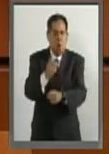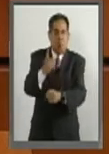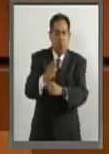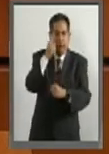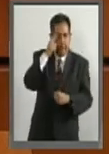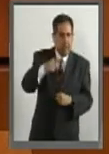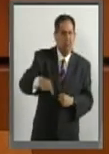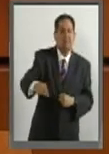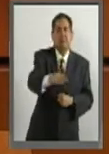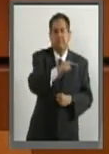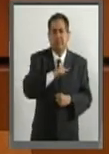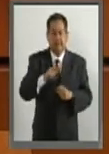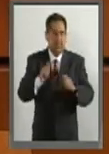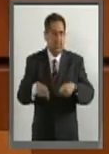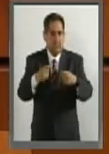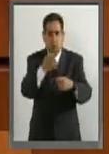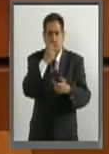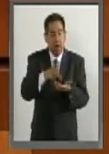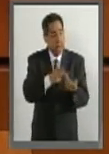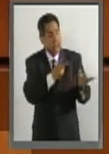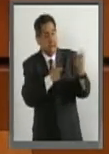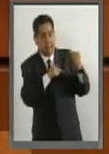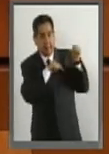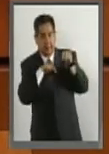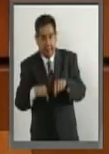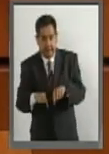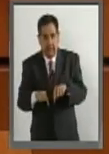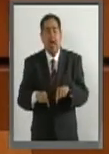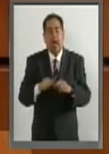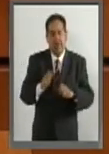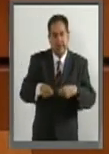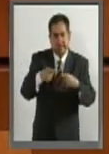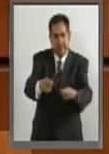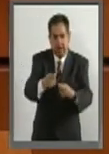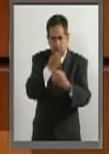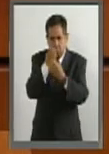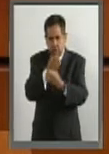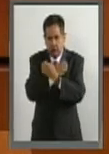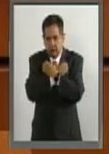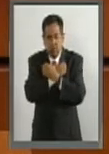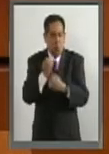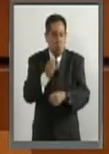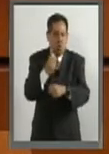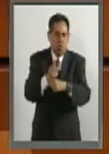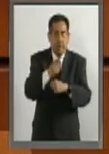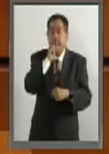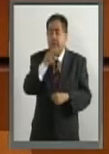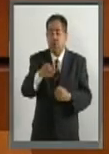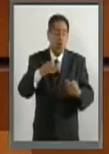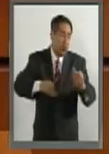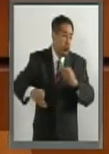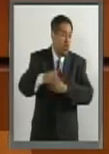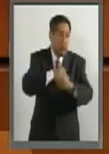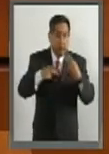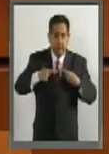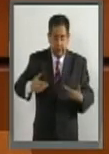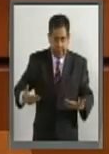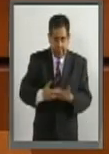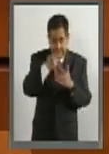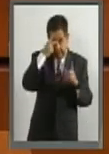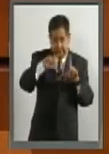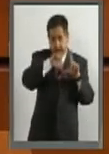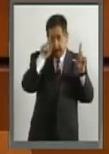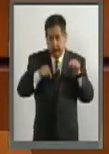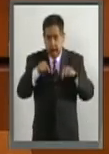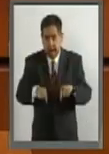educativas y laborales para los que regresan, pero también para todas y todos los mexicanos que vivimos de este lado